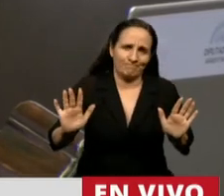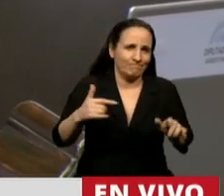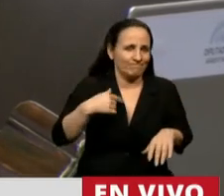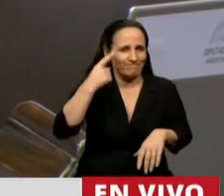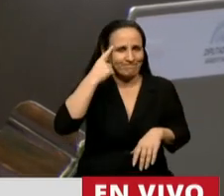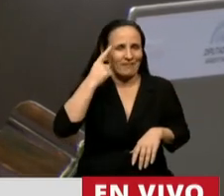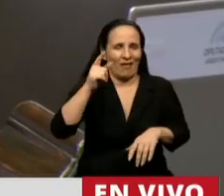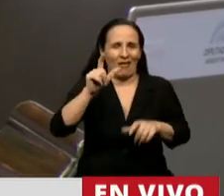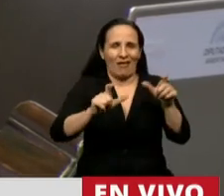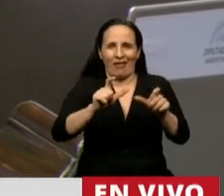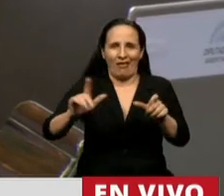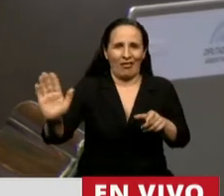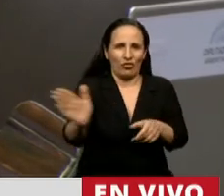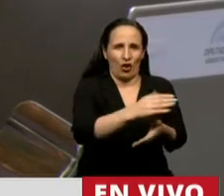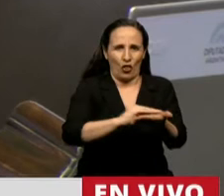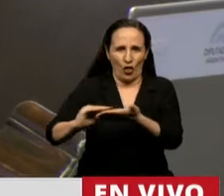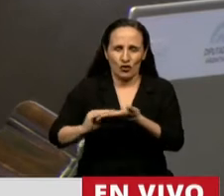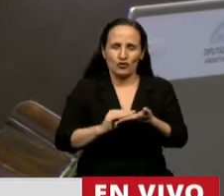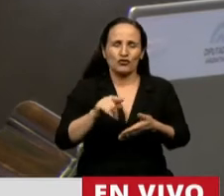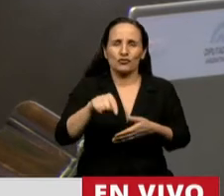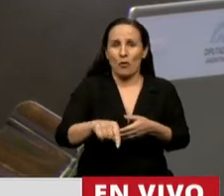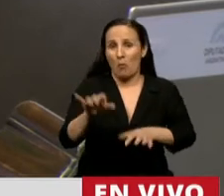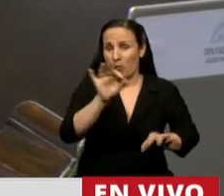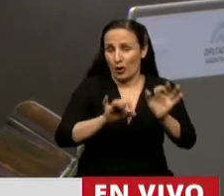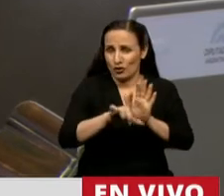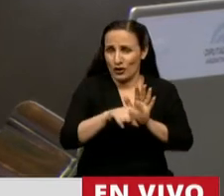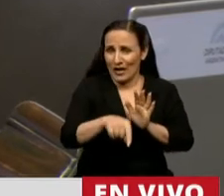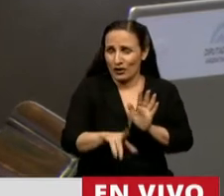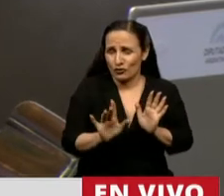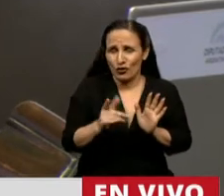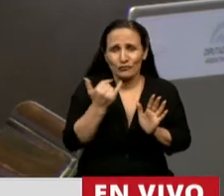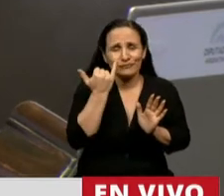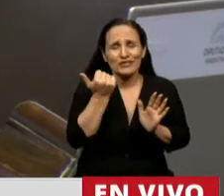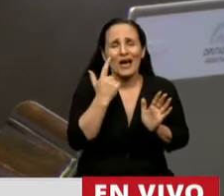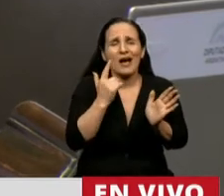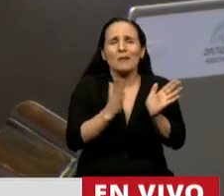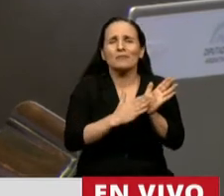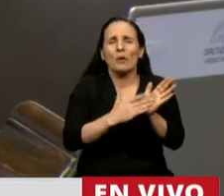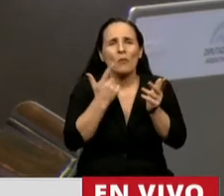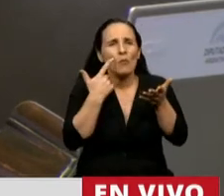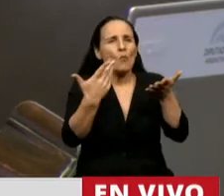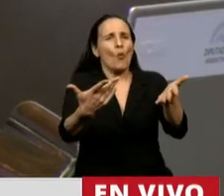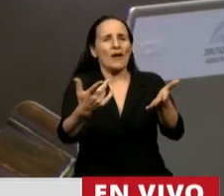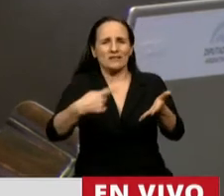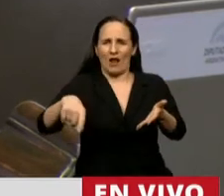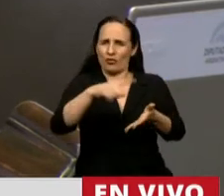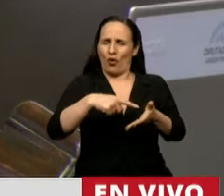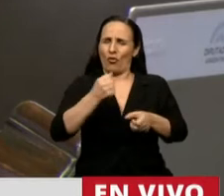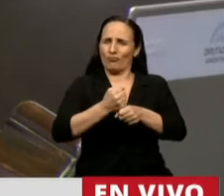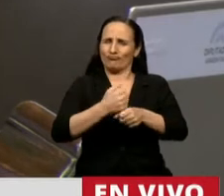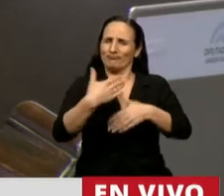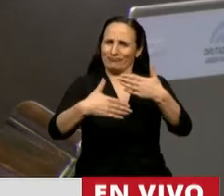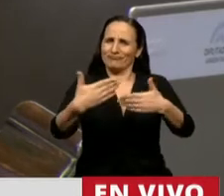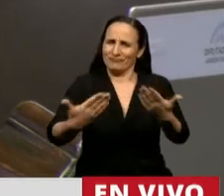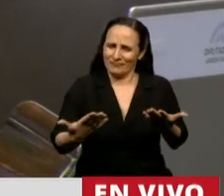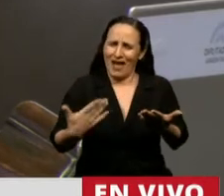creo que todos los que estamos acá y particularmente en este proyecto se ha demostrado una madurez del cuerpo y que